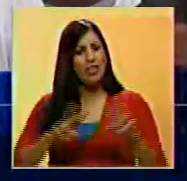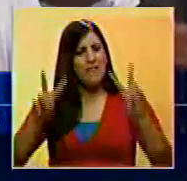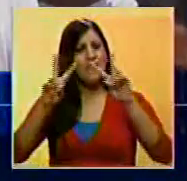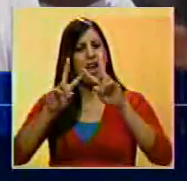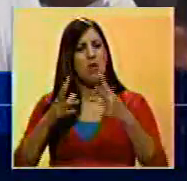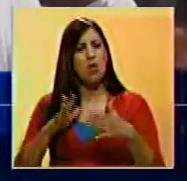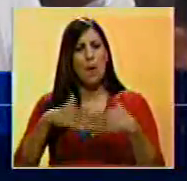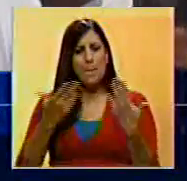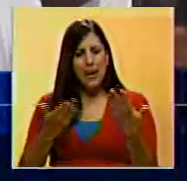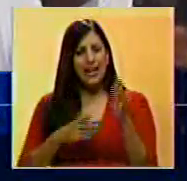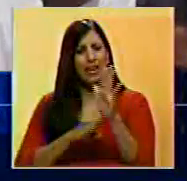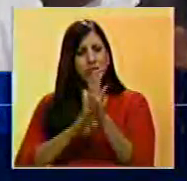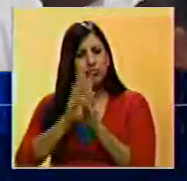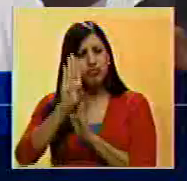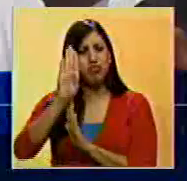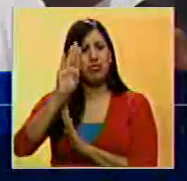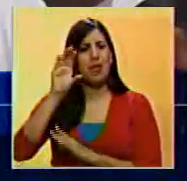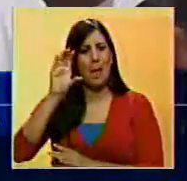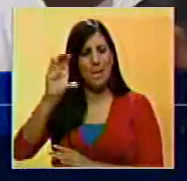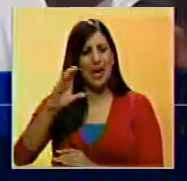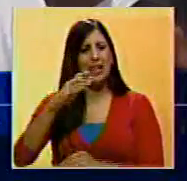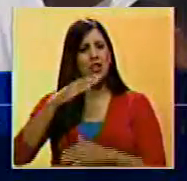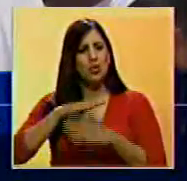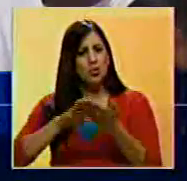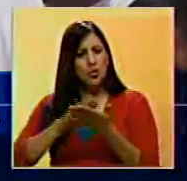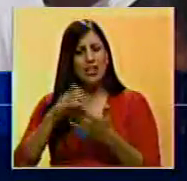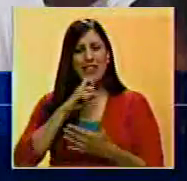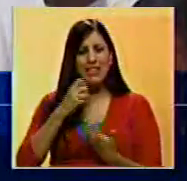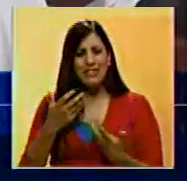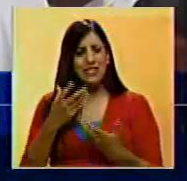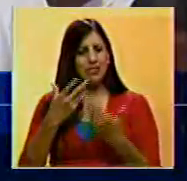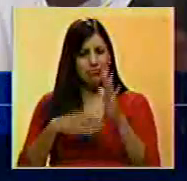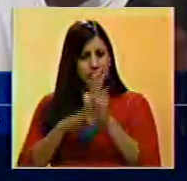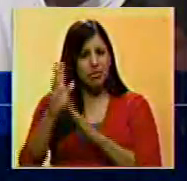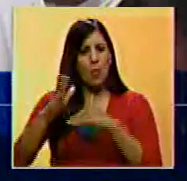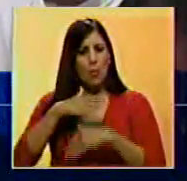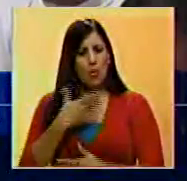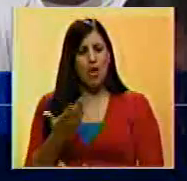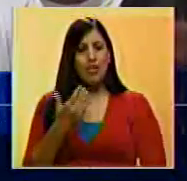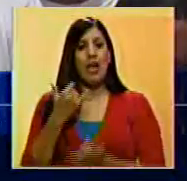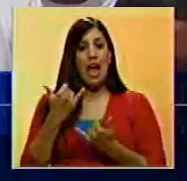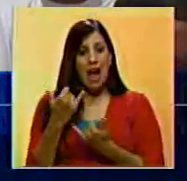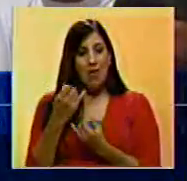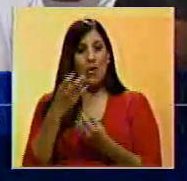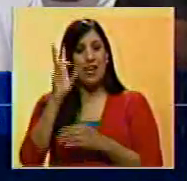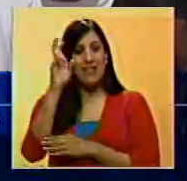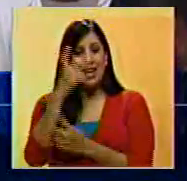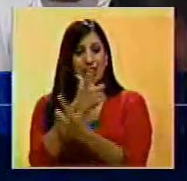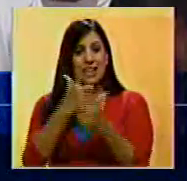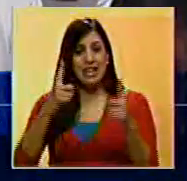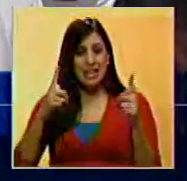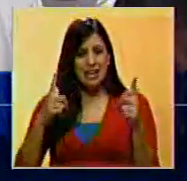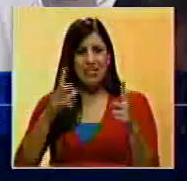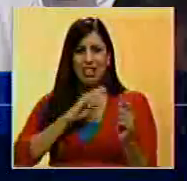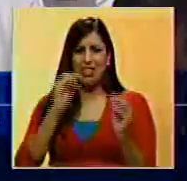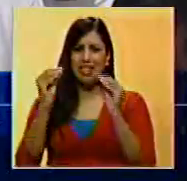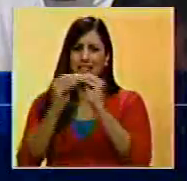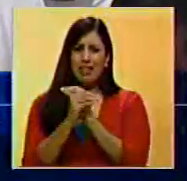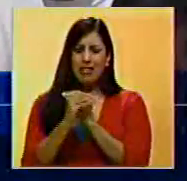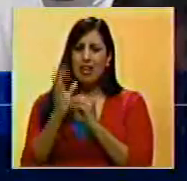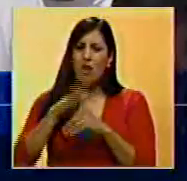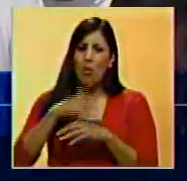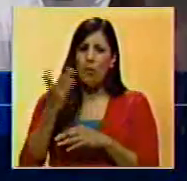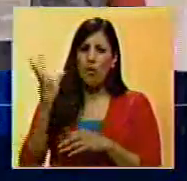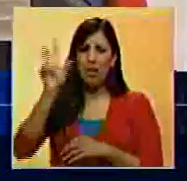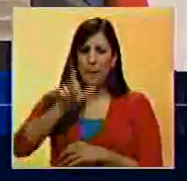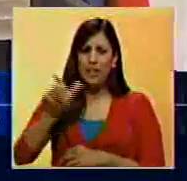fundamental para hacer que el pueblo progrese y se supere ante las dificultades. Agregan que la medida de los viernes libres es contradictoria,